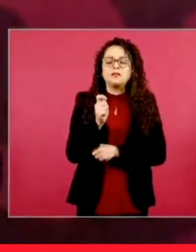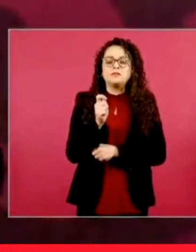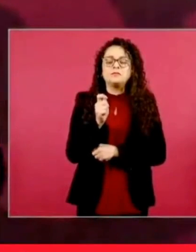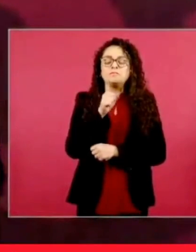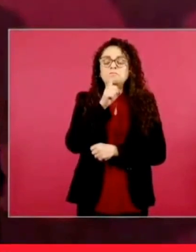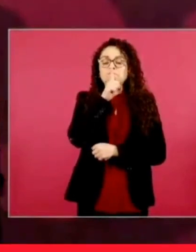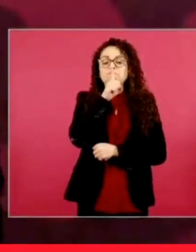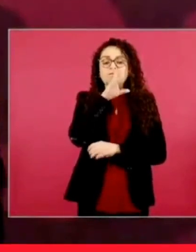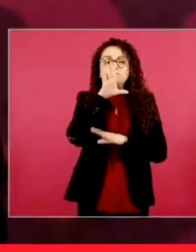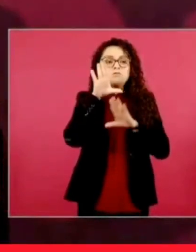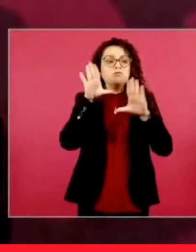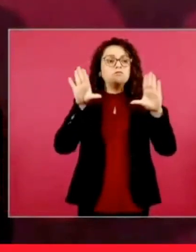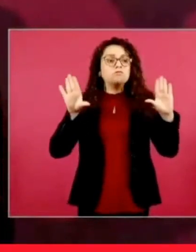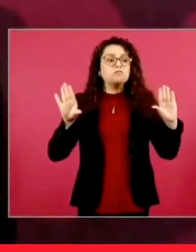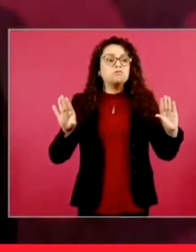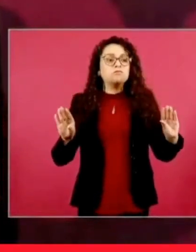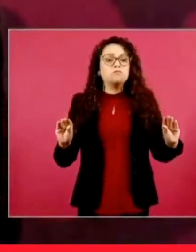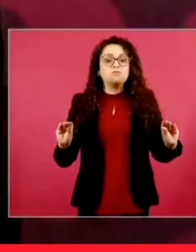inmovilismo.